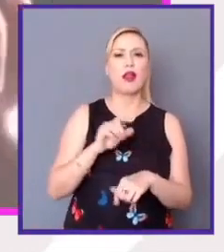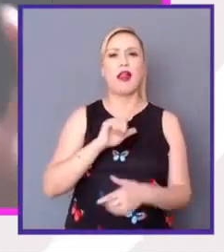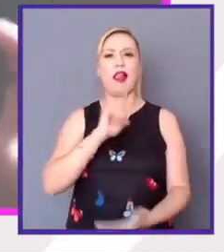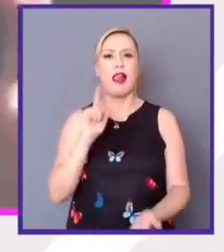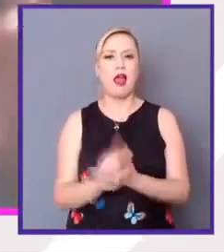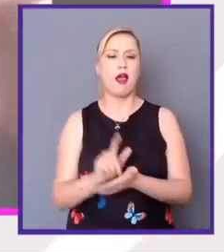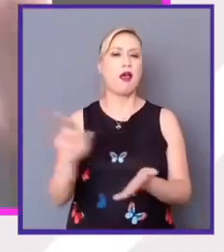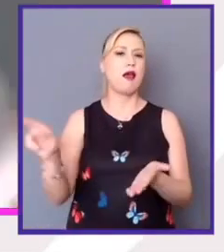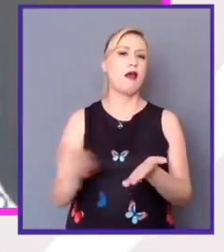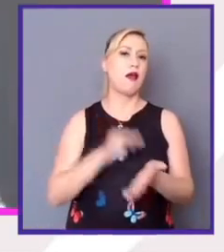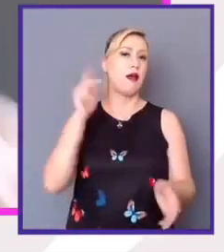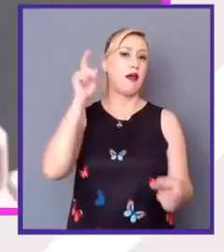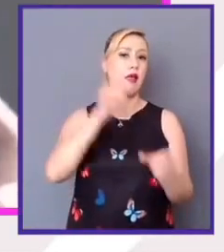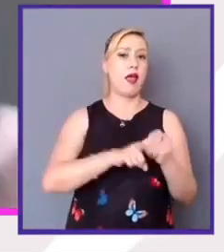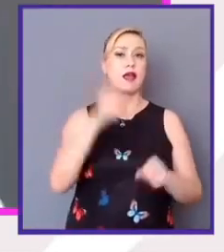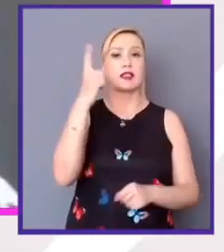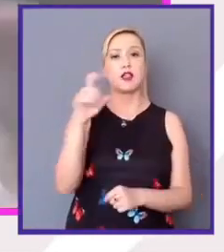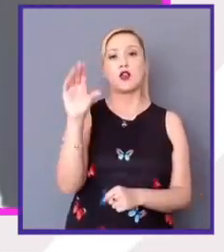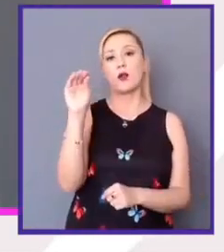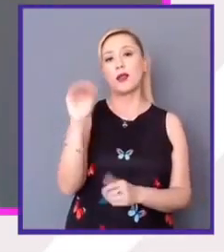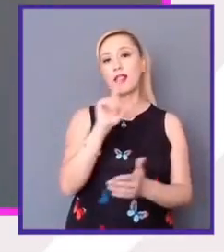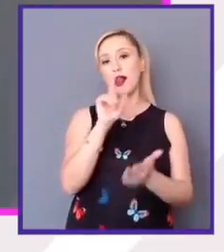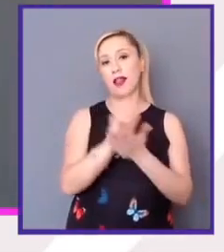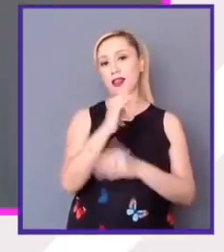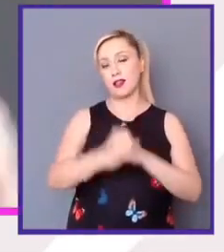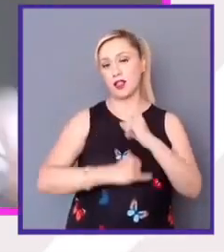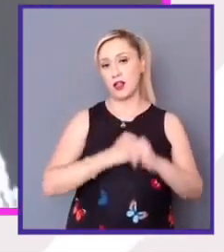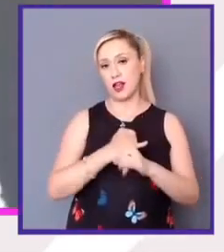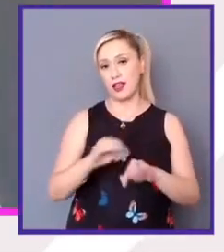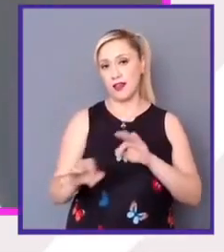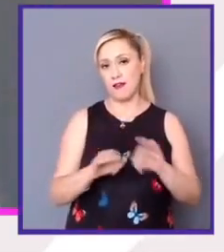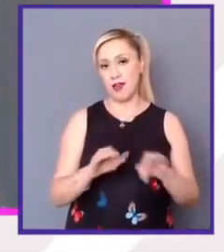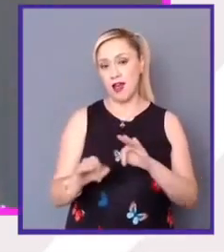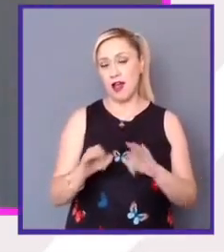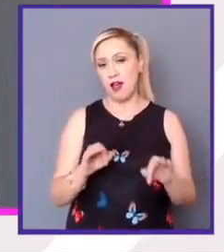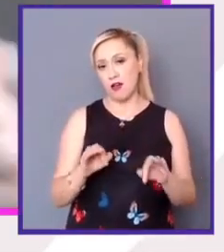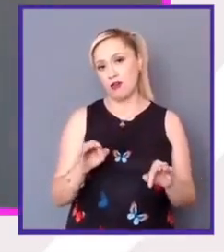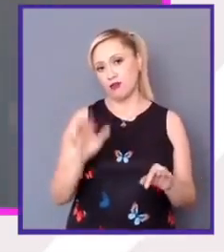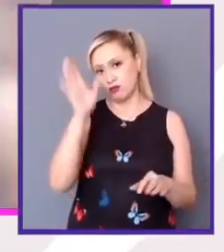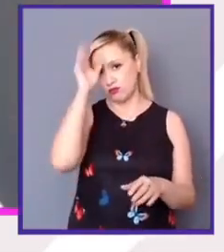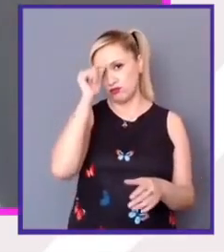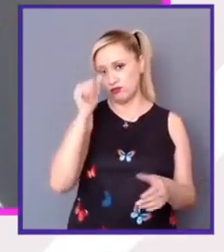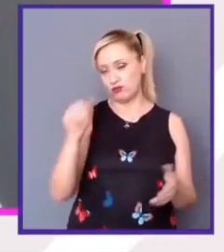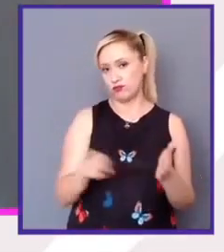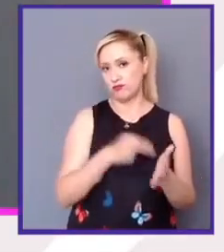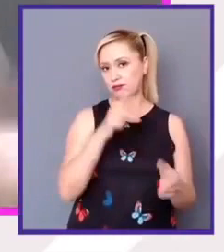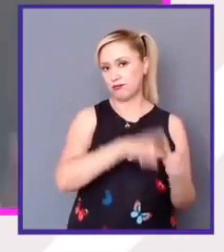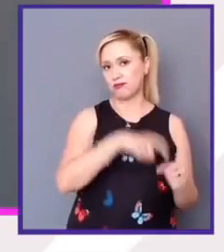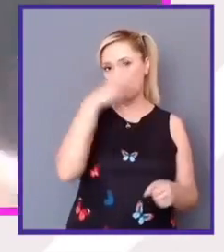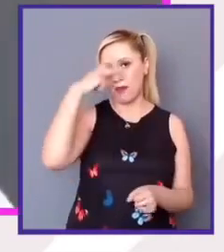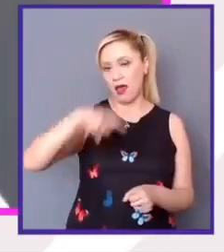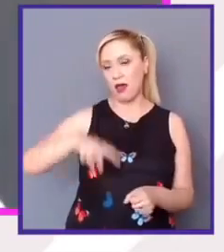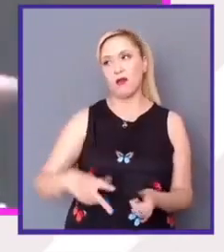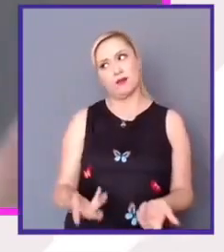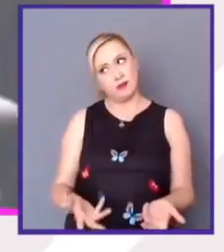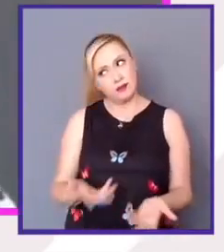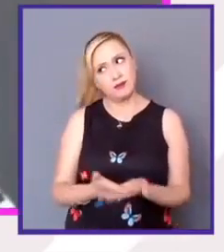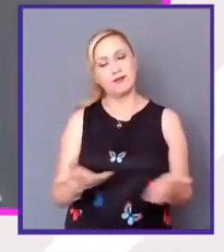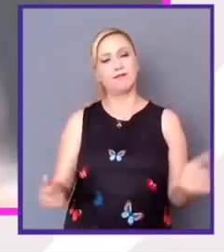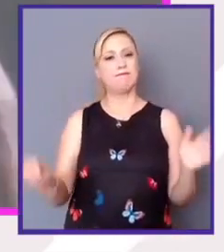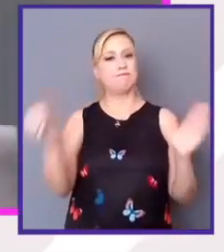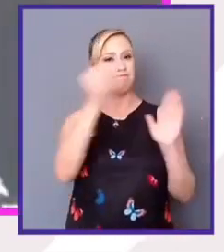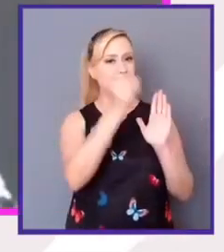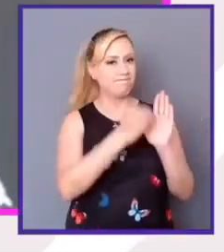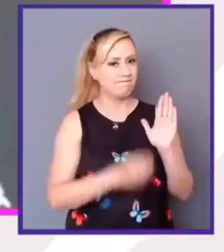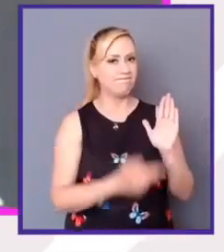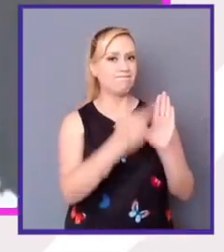convenio 190, y las empresas, pues es el momento perfecto para adelantarnos al tema y juntar, ¿no?, como estas perspectivas con estos